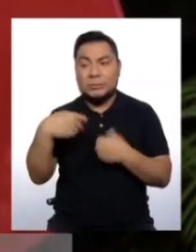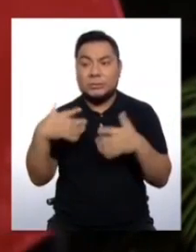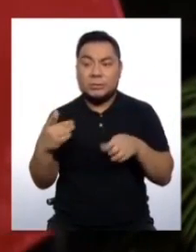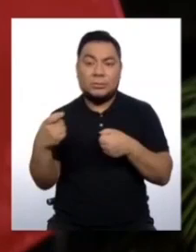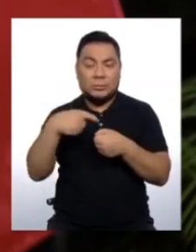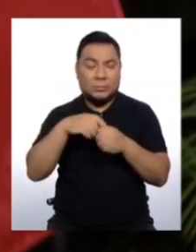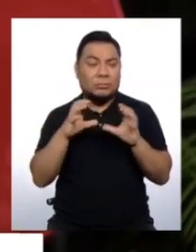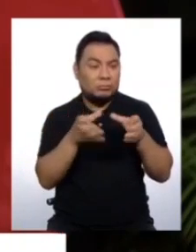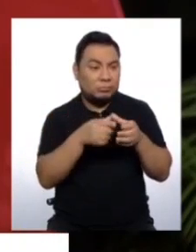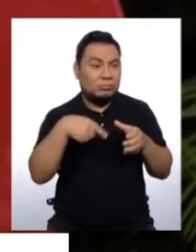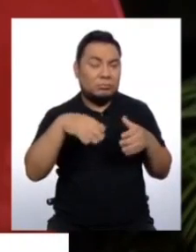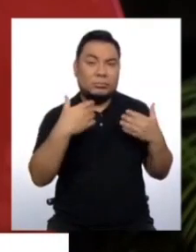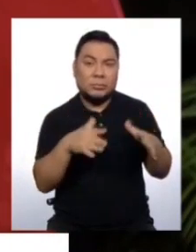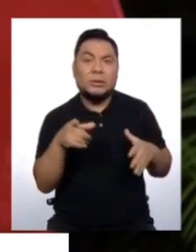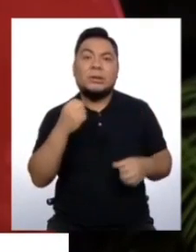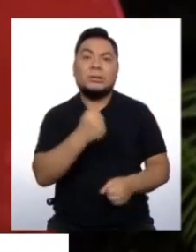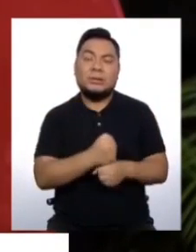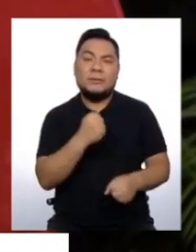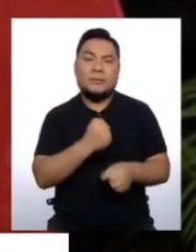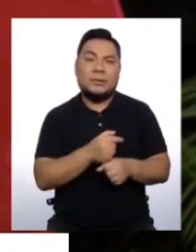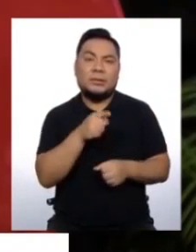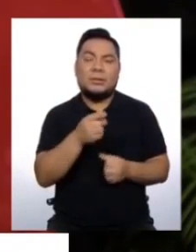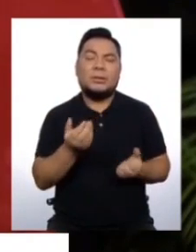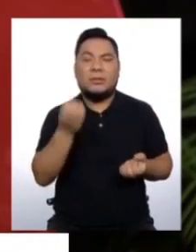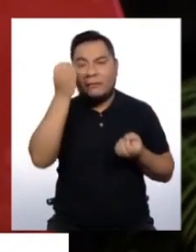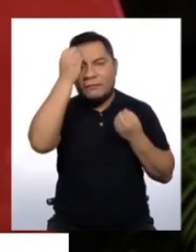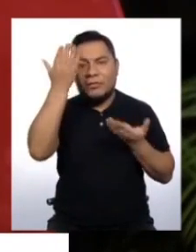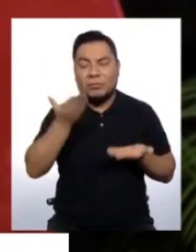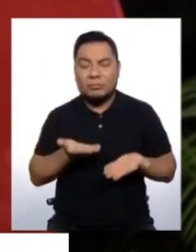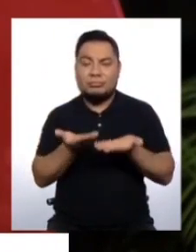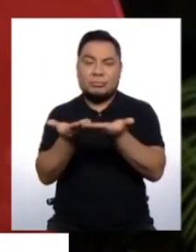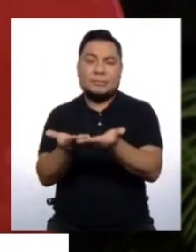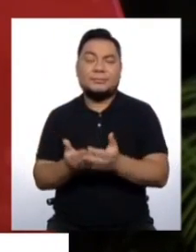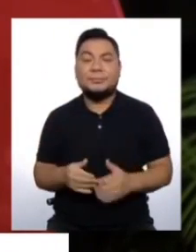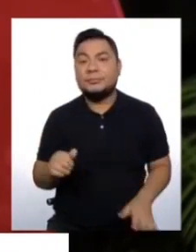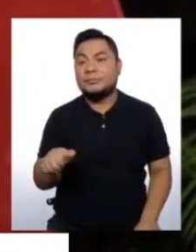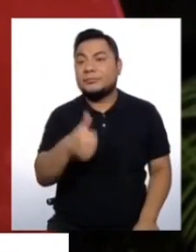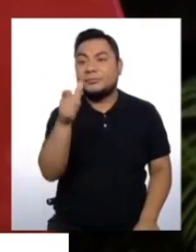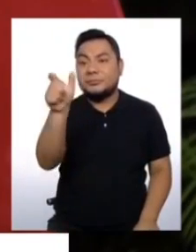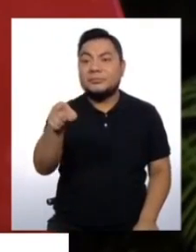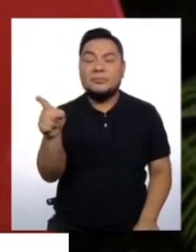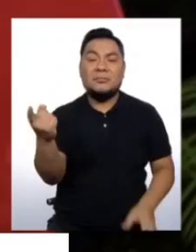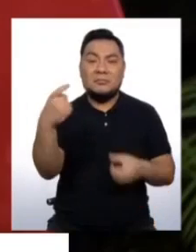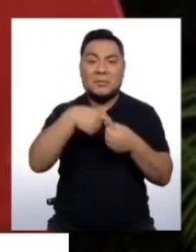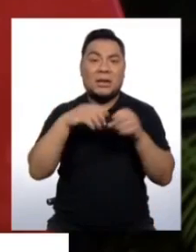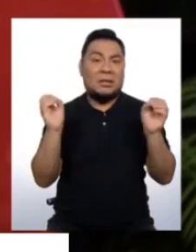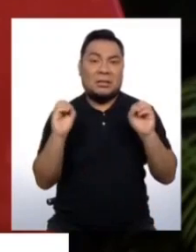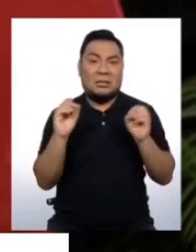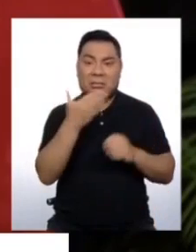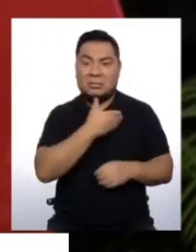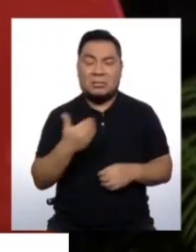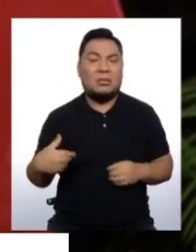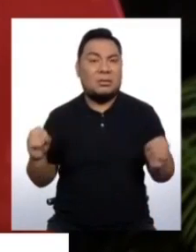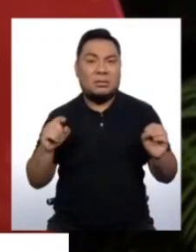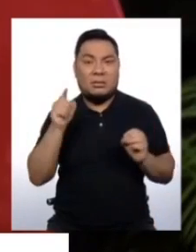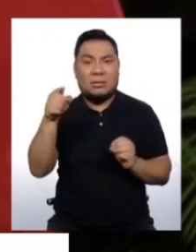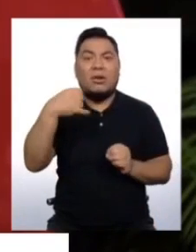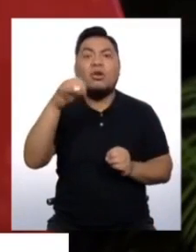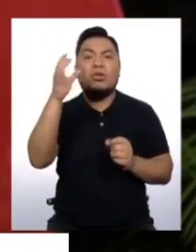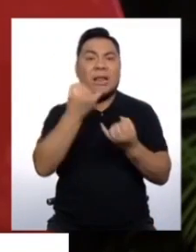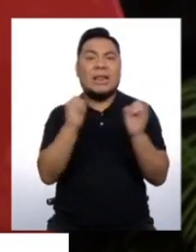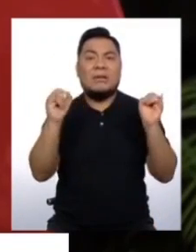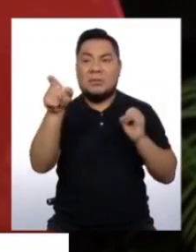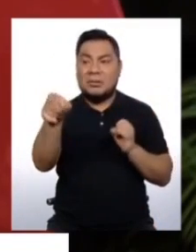del sistema trabajan y dan su información, y otros sin ser parte del sistema del gobierno, del Estado,